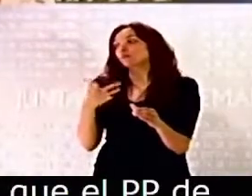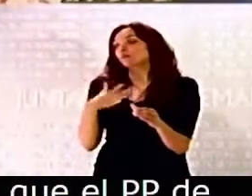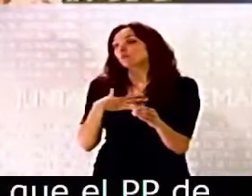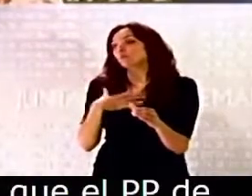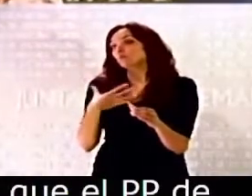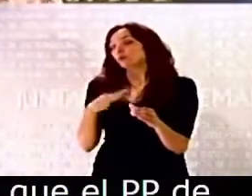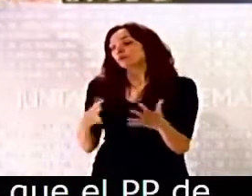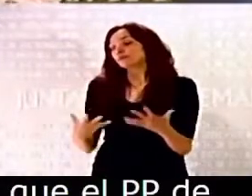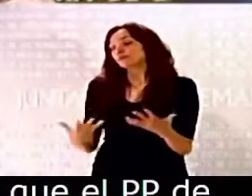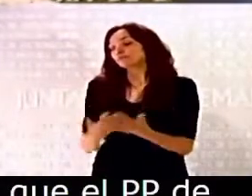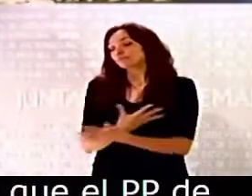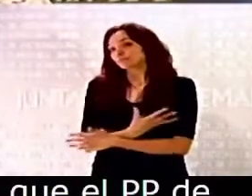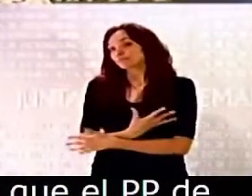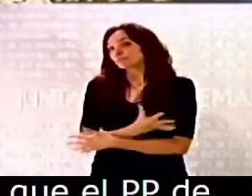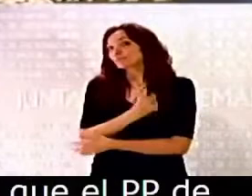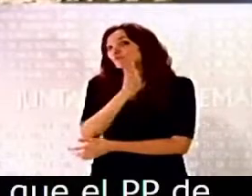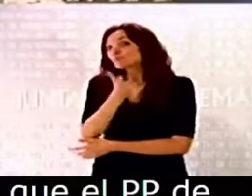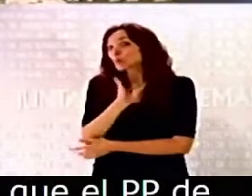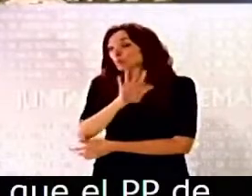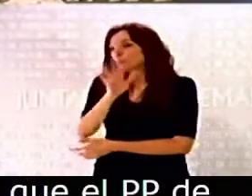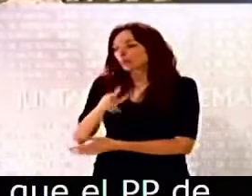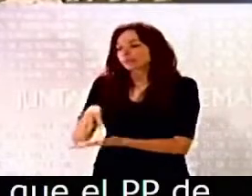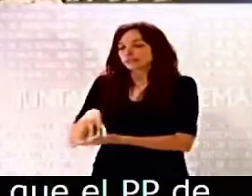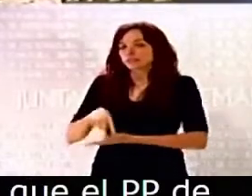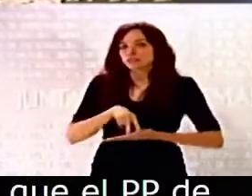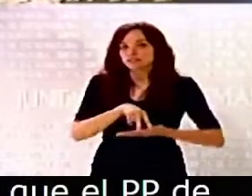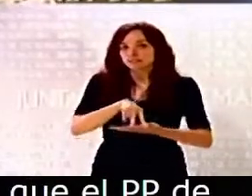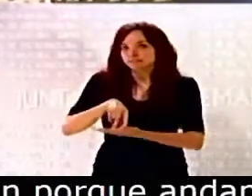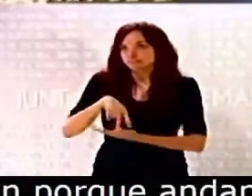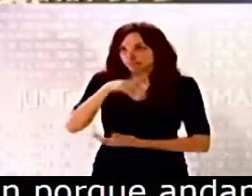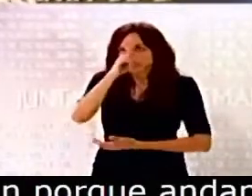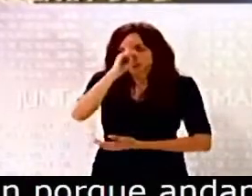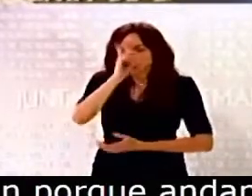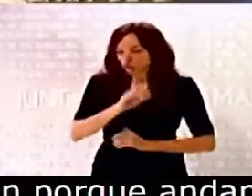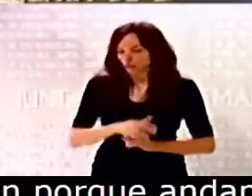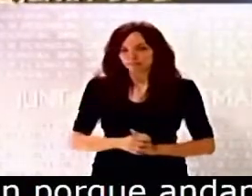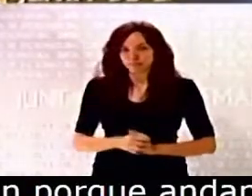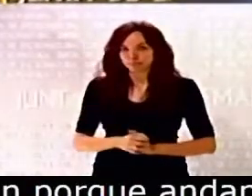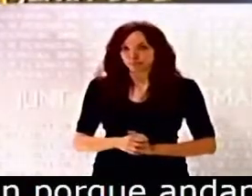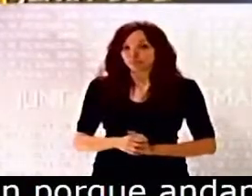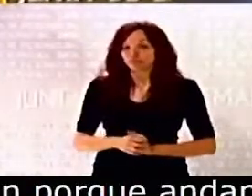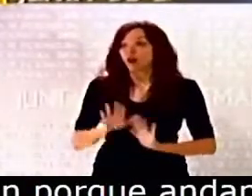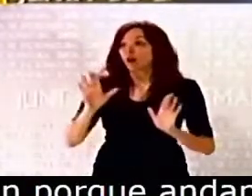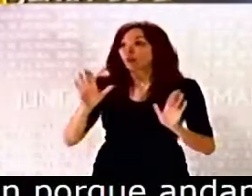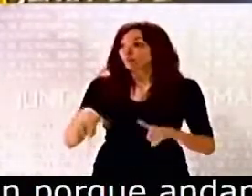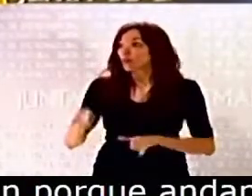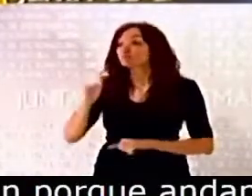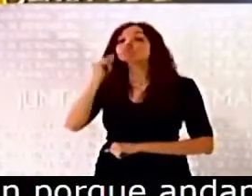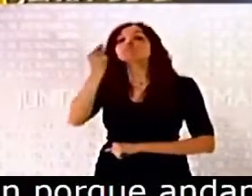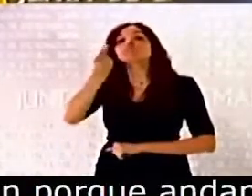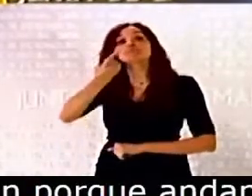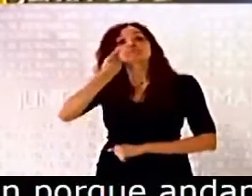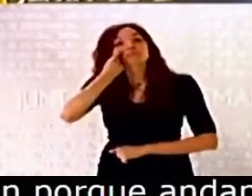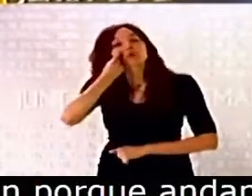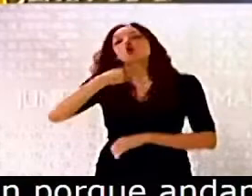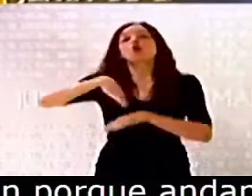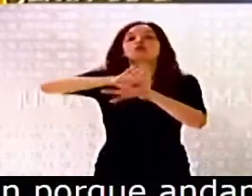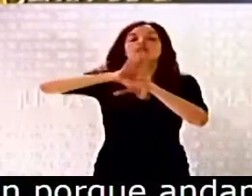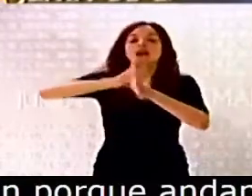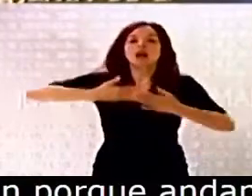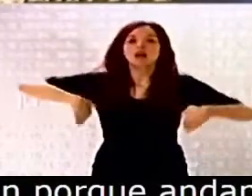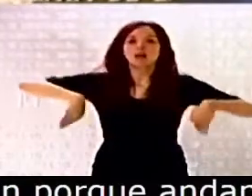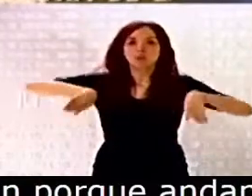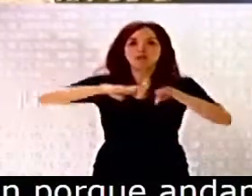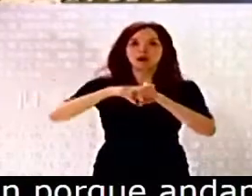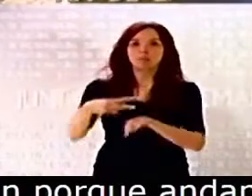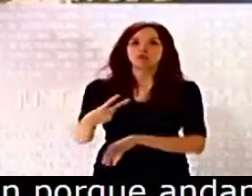desazón porque parece que andan como pollos sin cabeza, hayan descubierto la Consejería de Igualdad y Portavocía 2 años después de su puesta en marcha